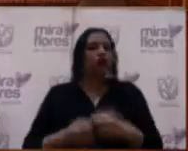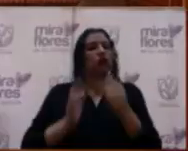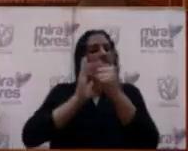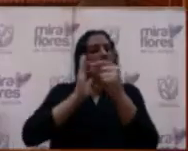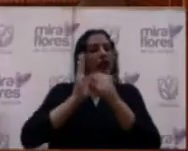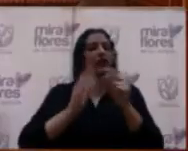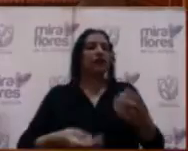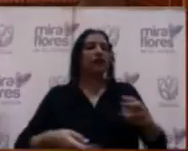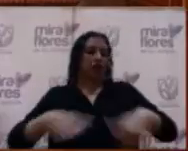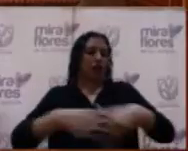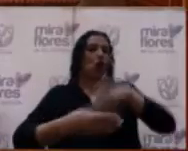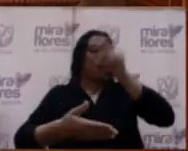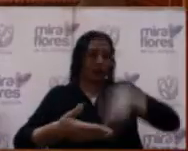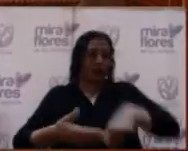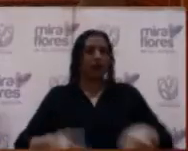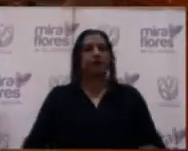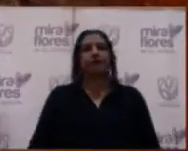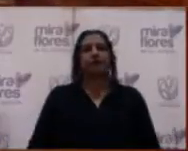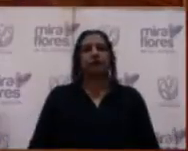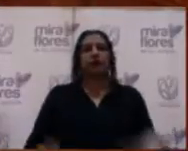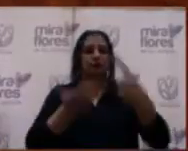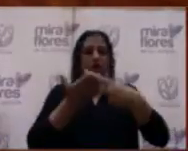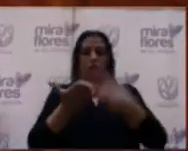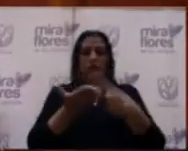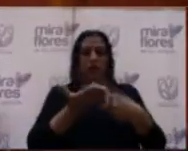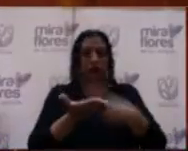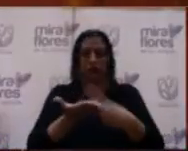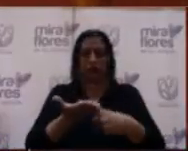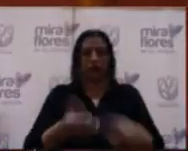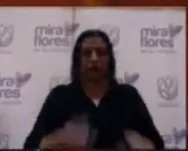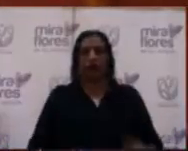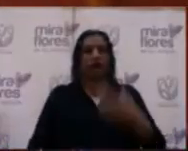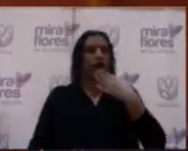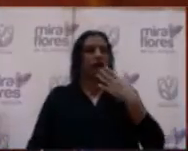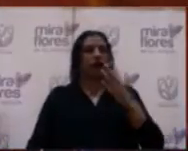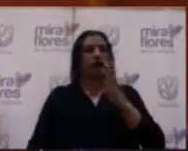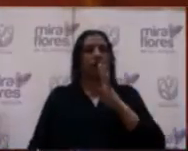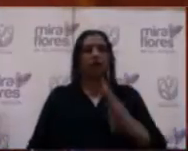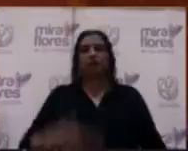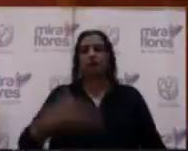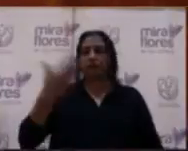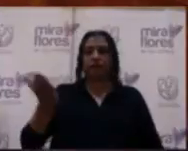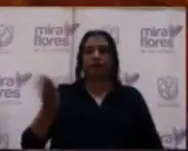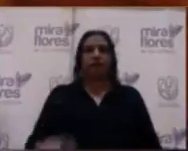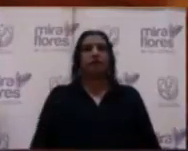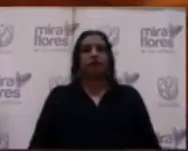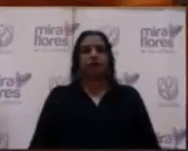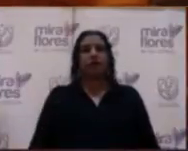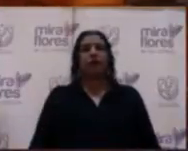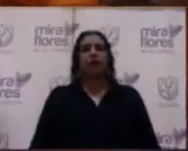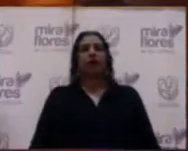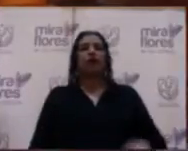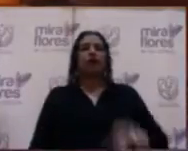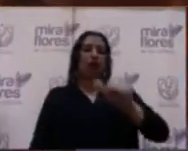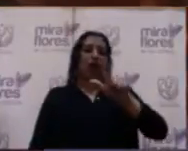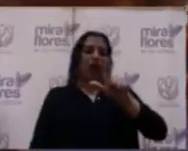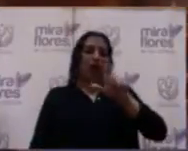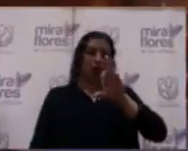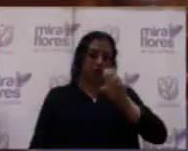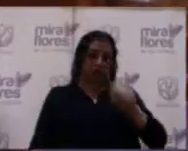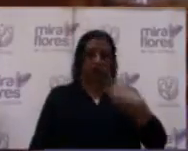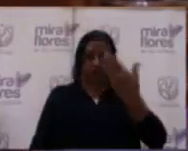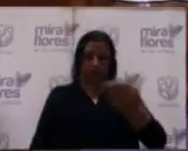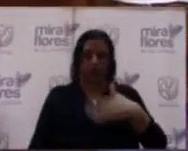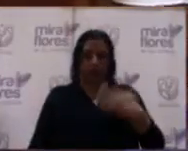presente acuerdo. Al debate, ofrezco el uso de la palabra. Si no hay, sí, señor de Albertis, tiene usted el uso de la